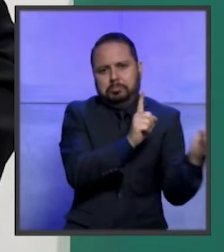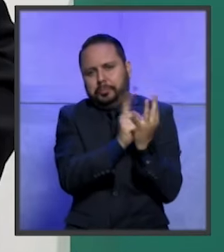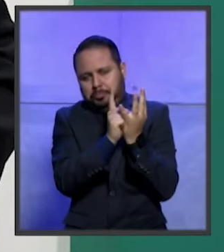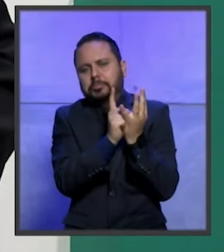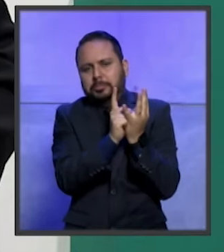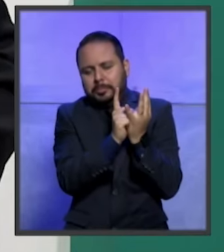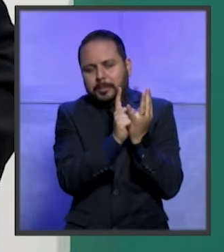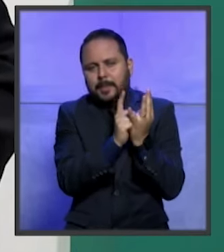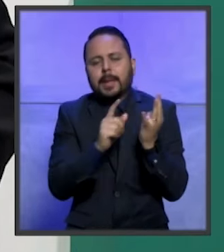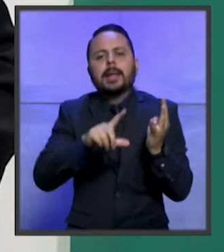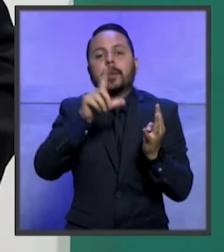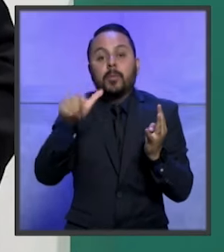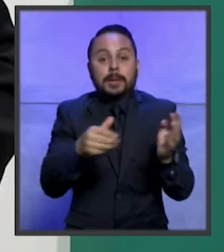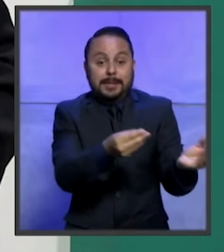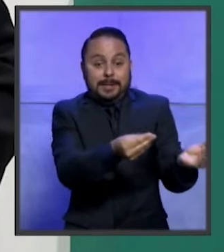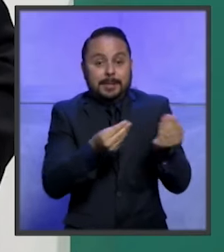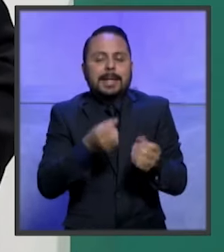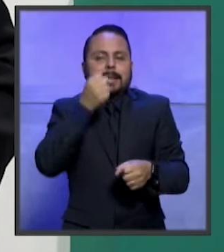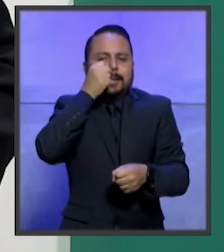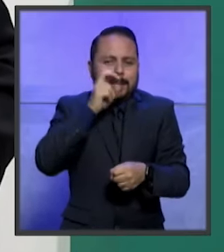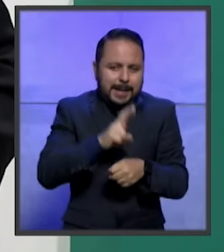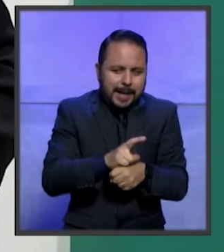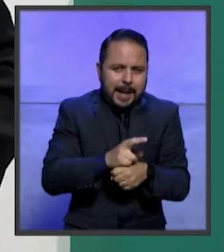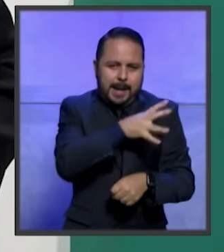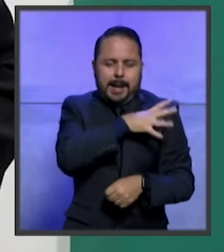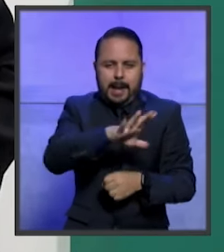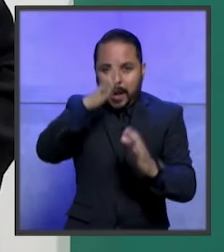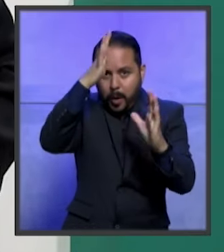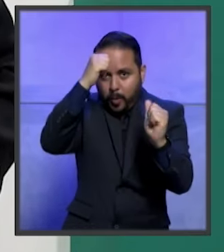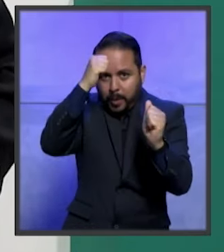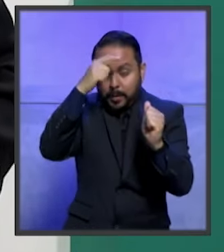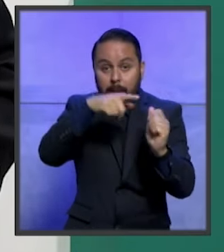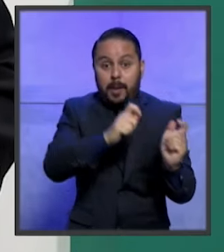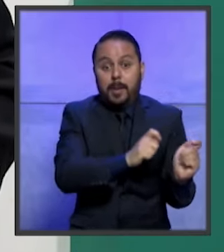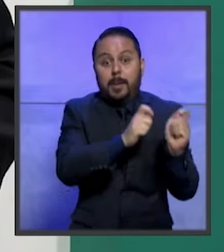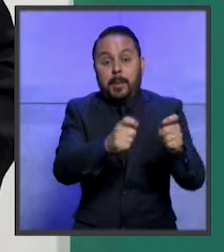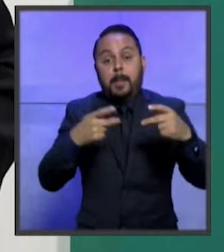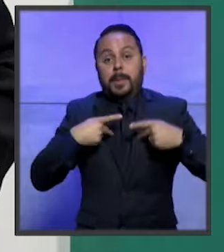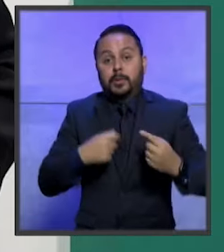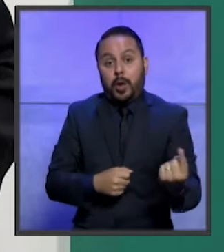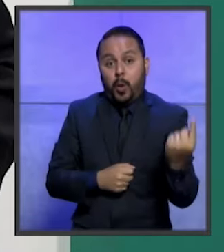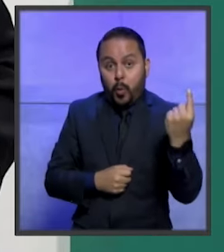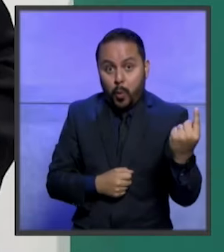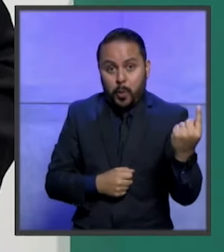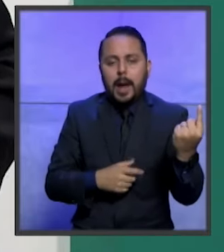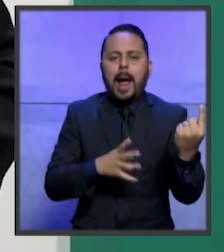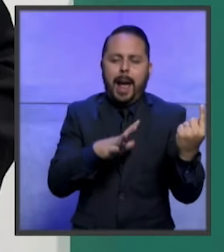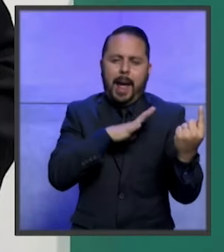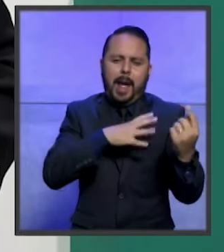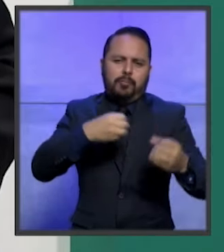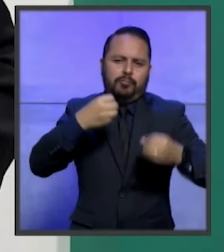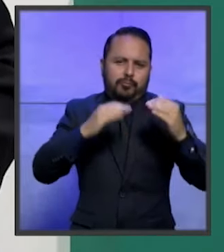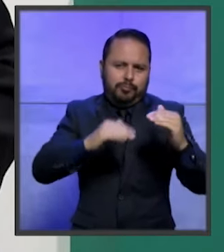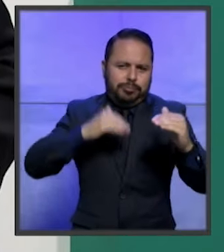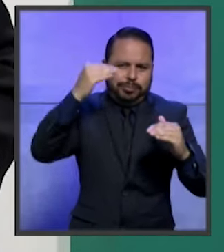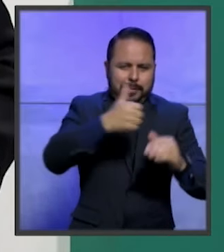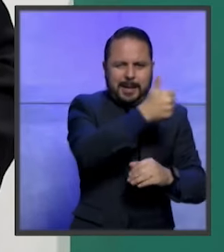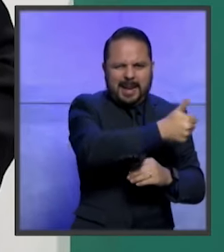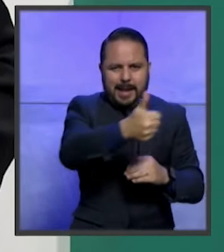ya materialmente la secretaría general de acuerdo si se designa una persona por cada una de las